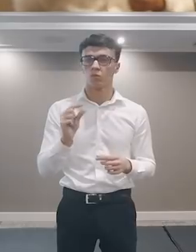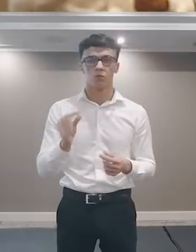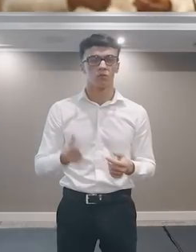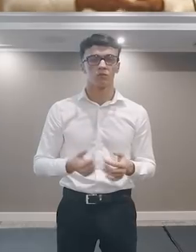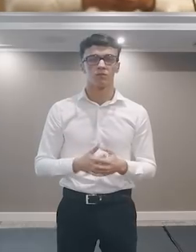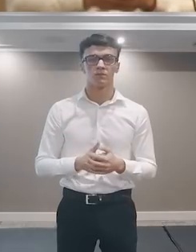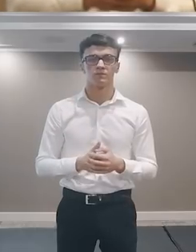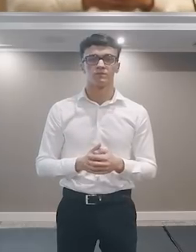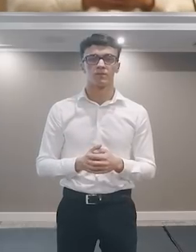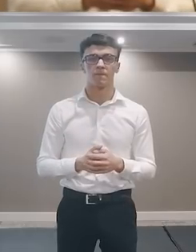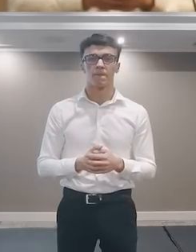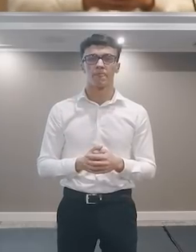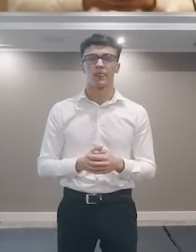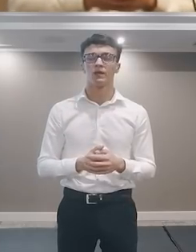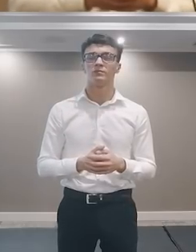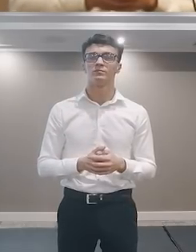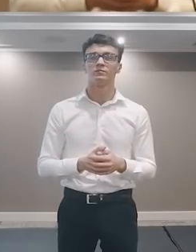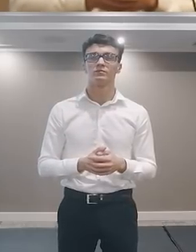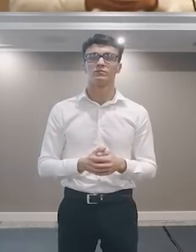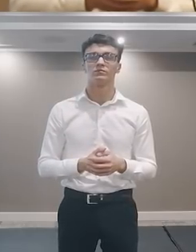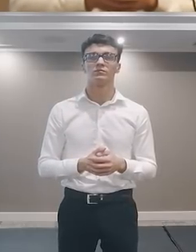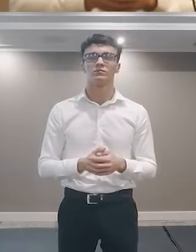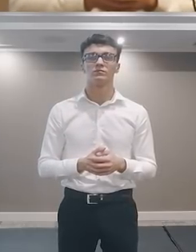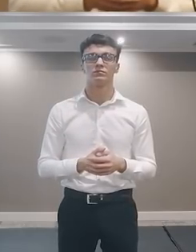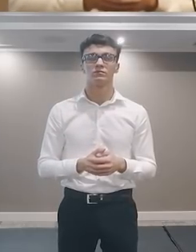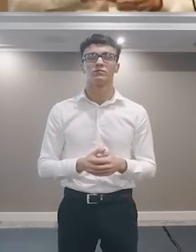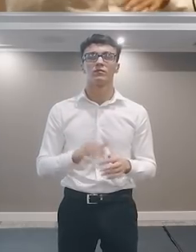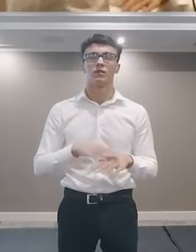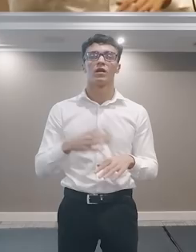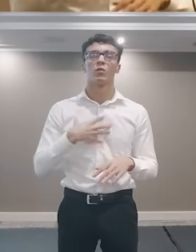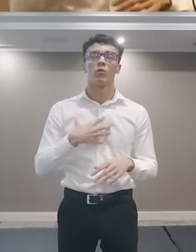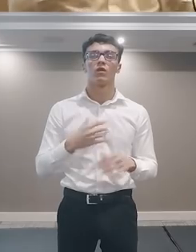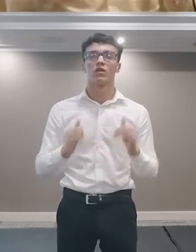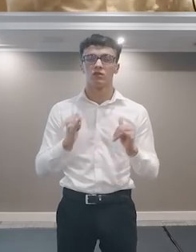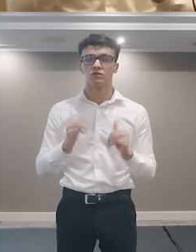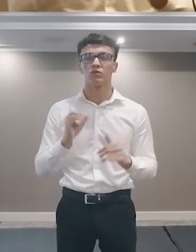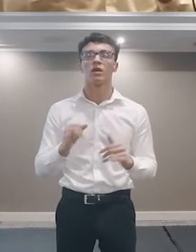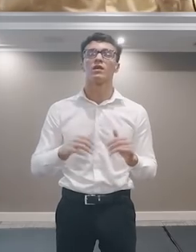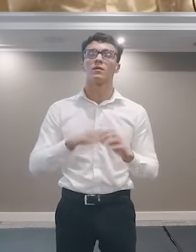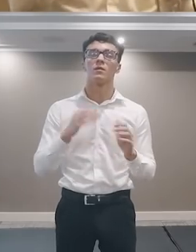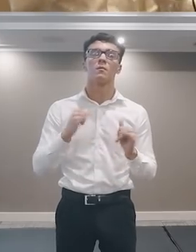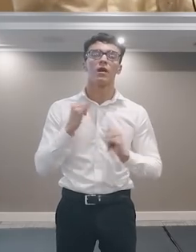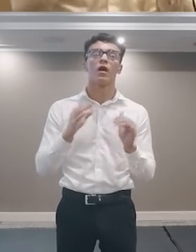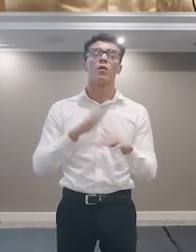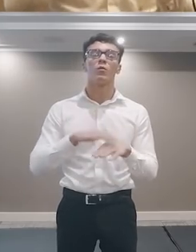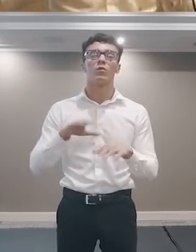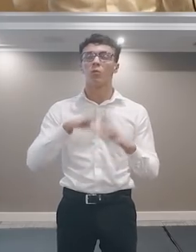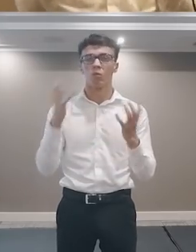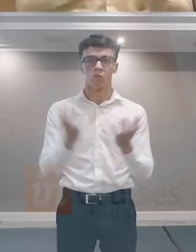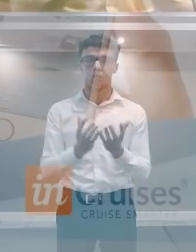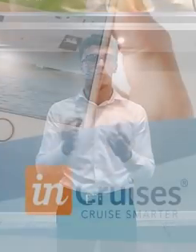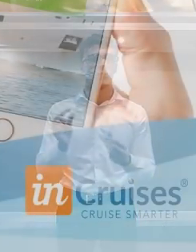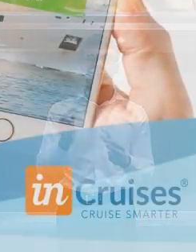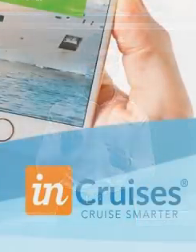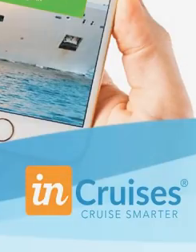para poder generar vacaciones estilo de vida e ingresos a día de hoy en que tenemos con eso una oficina virtual